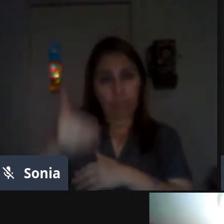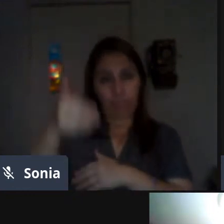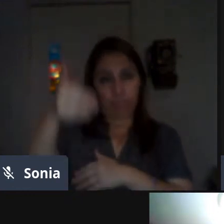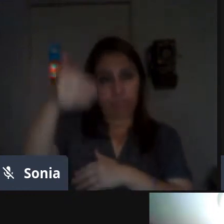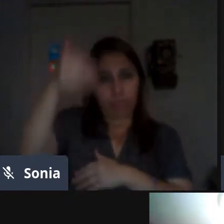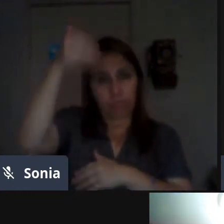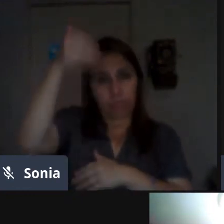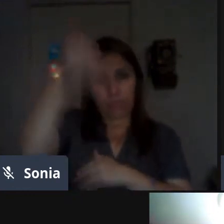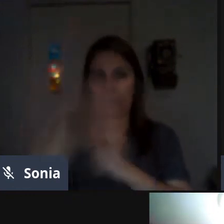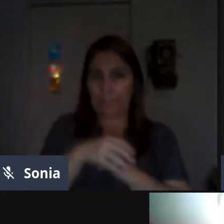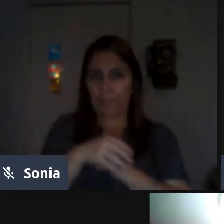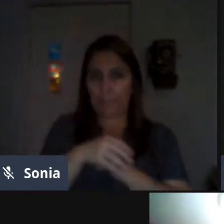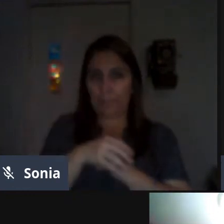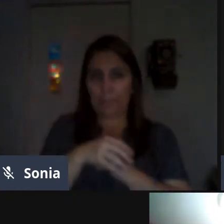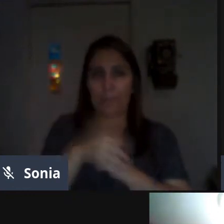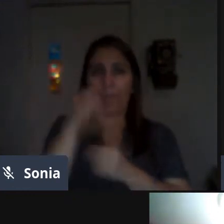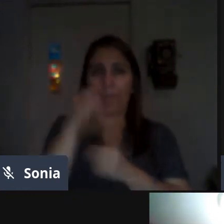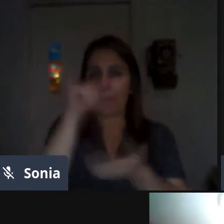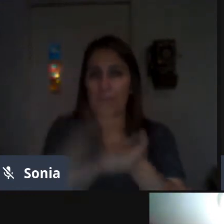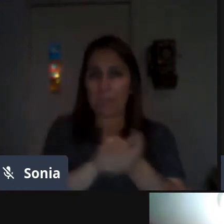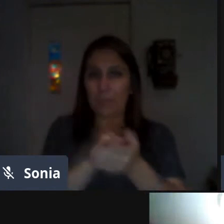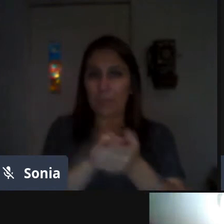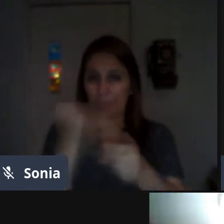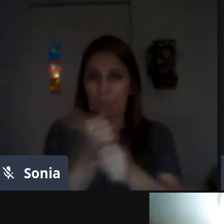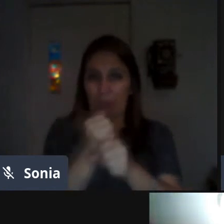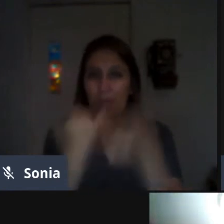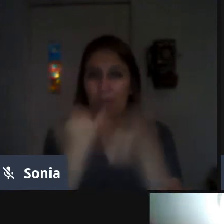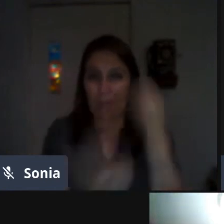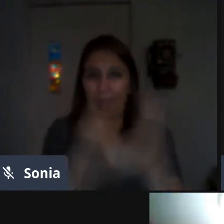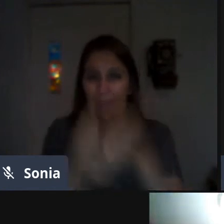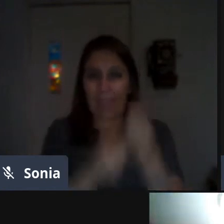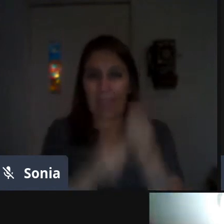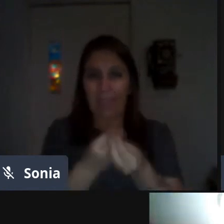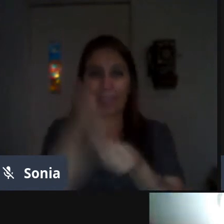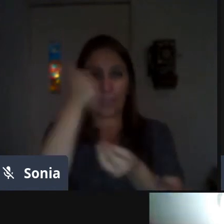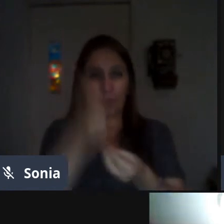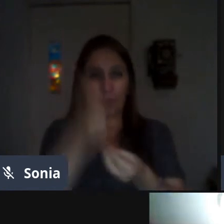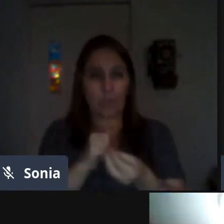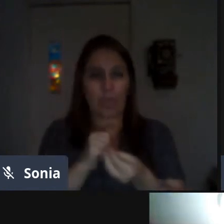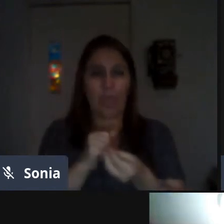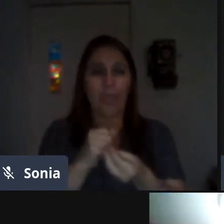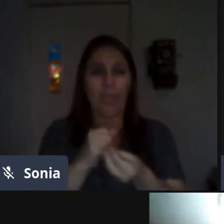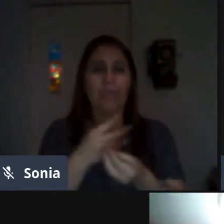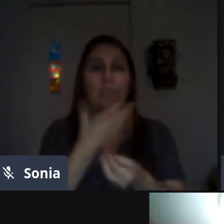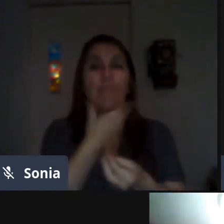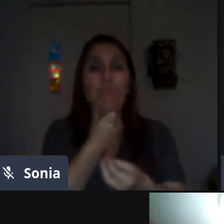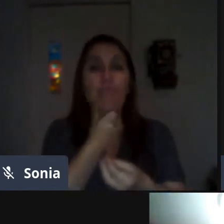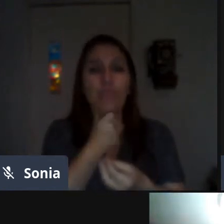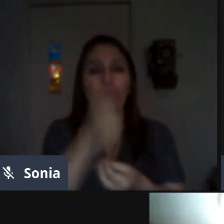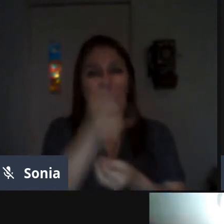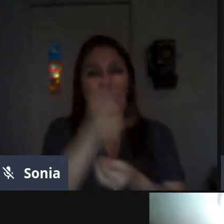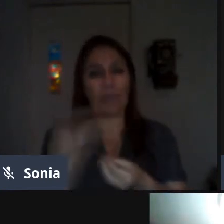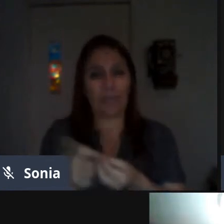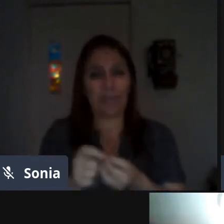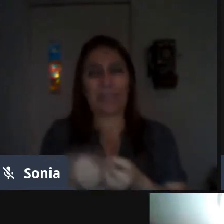acompaña a sonia que son que son mudos que pasan con ellos que son sordos y que no saben escribir